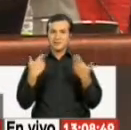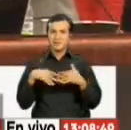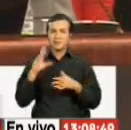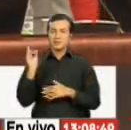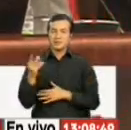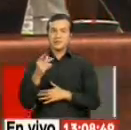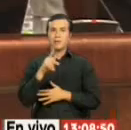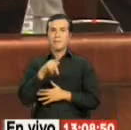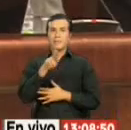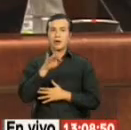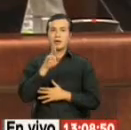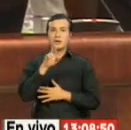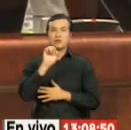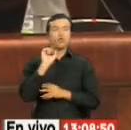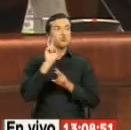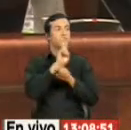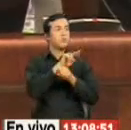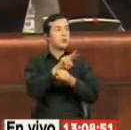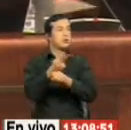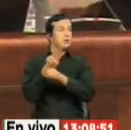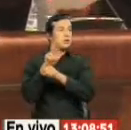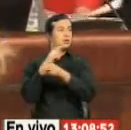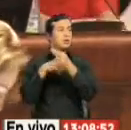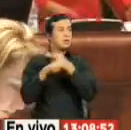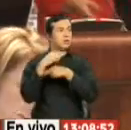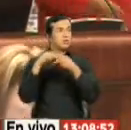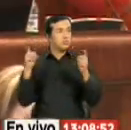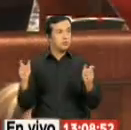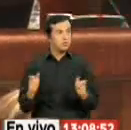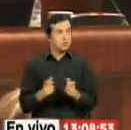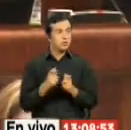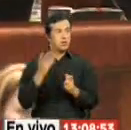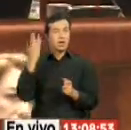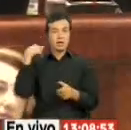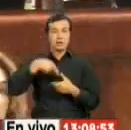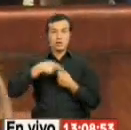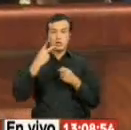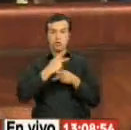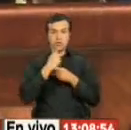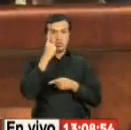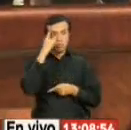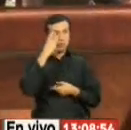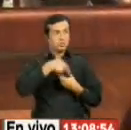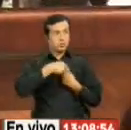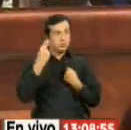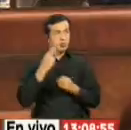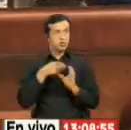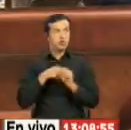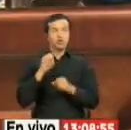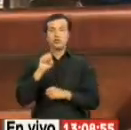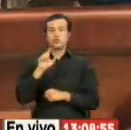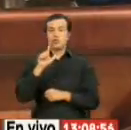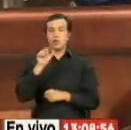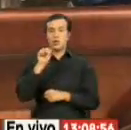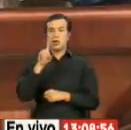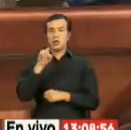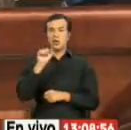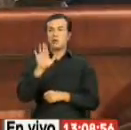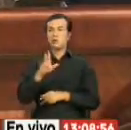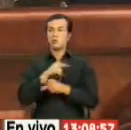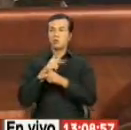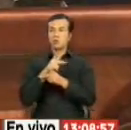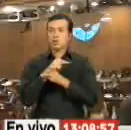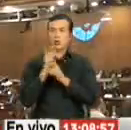posesionados patricio rivera como superintendente de economía popular y solidaria tras su salida de la consejería de gobierno y solanda goyes como consejera